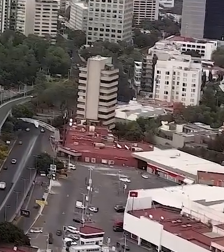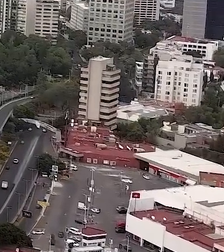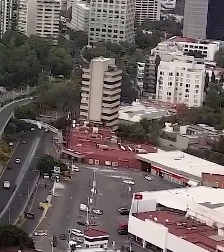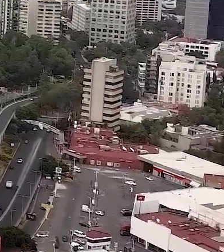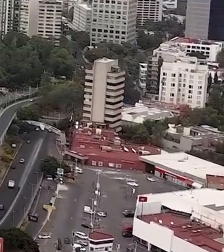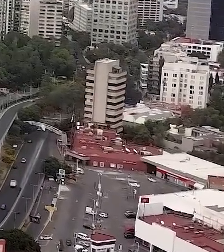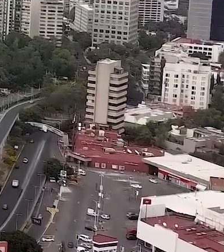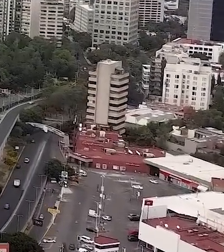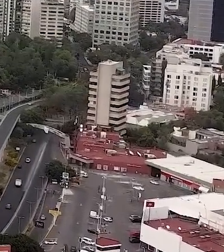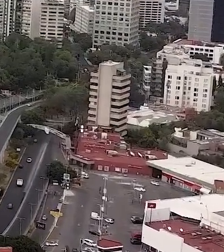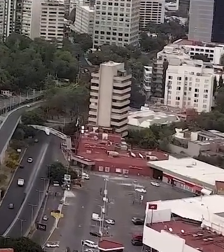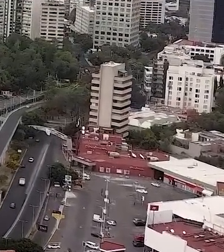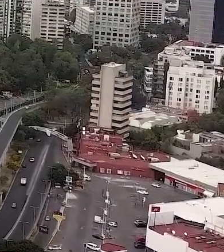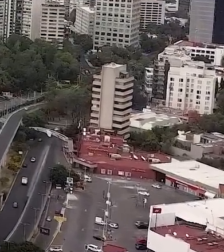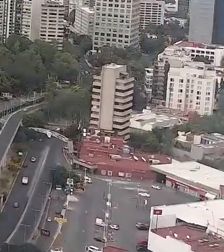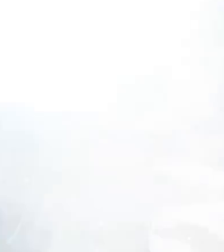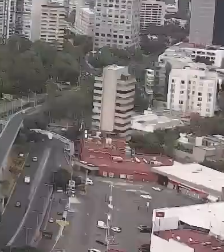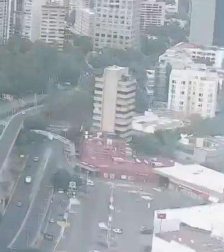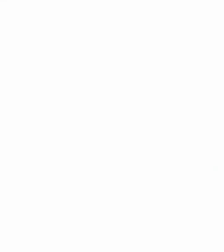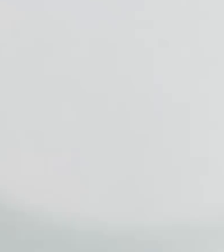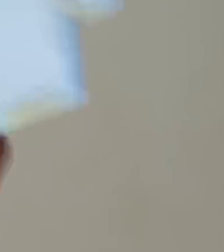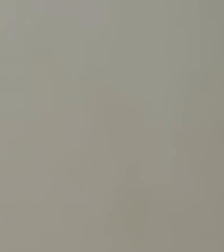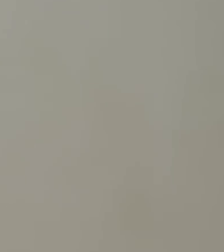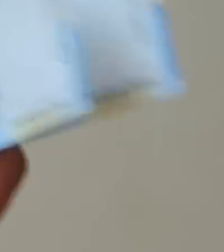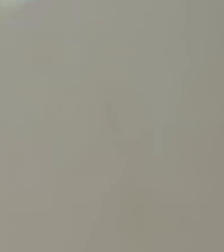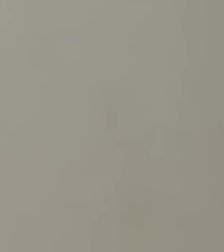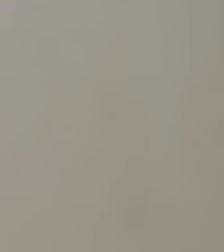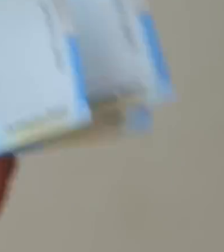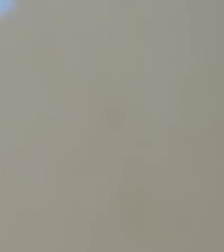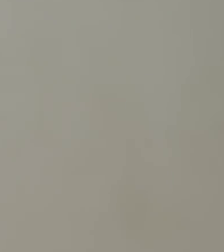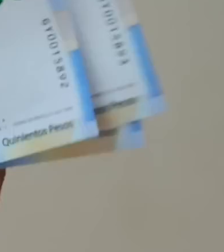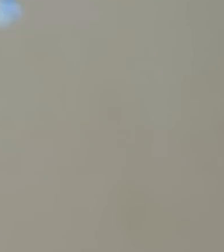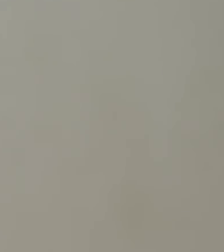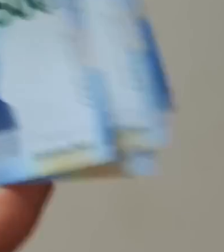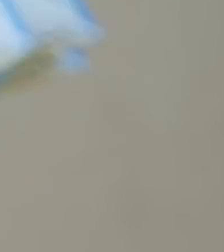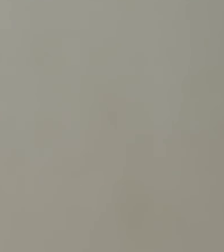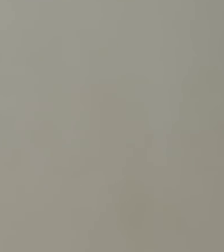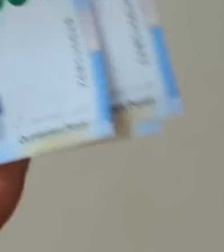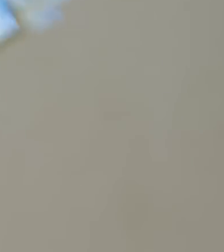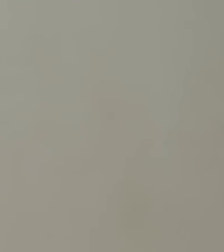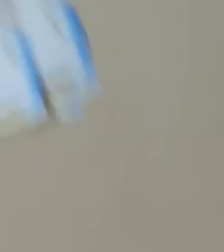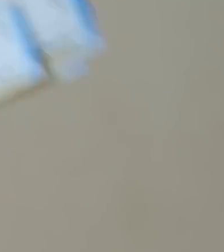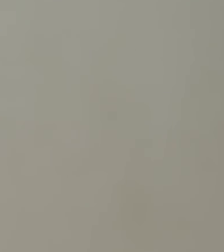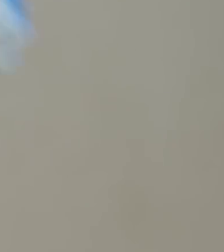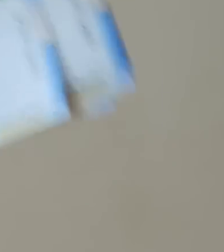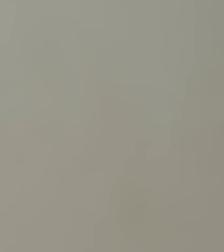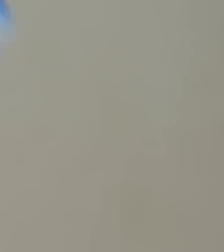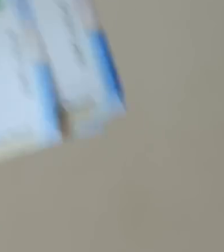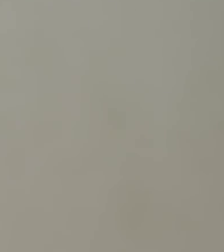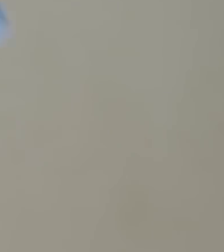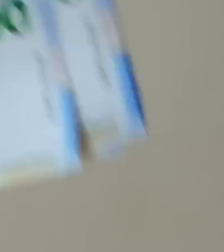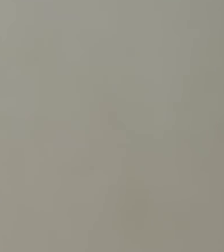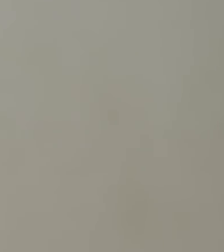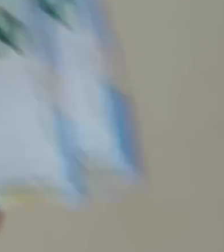dijo, se refleja en una buena perspectiva de la economía en los hogares, la cual permanece 17% por encima de su